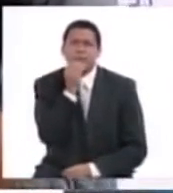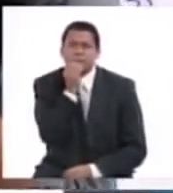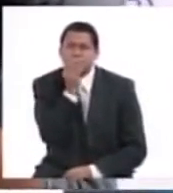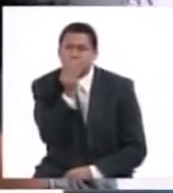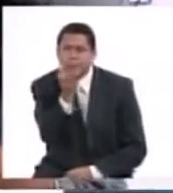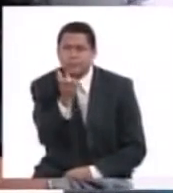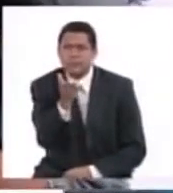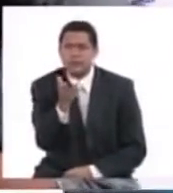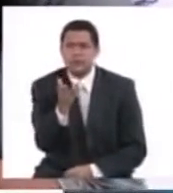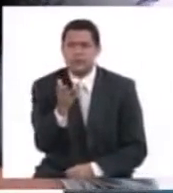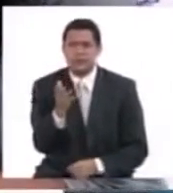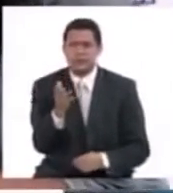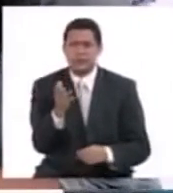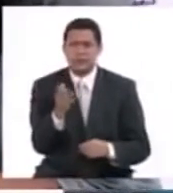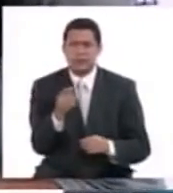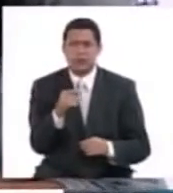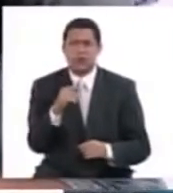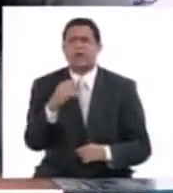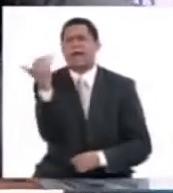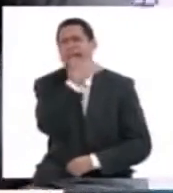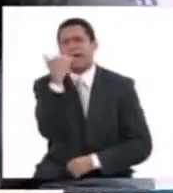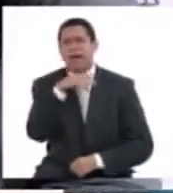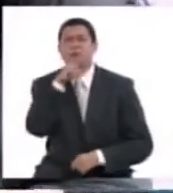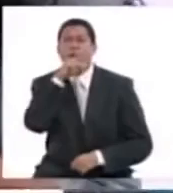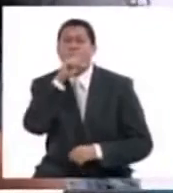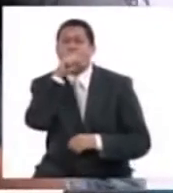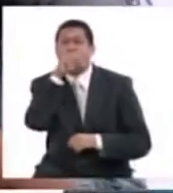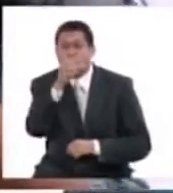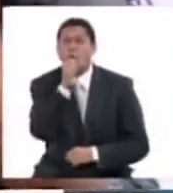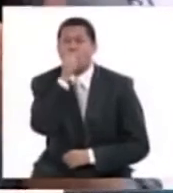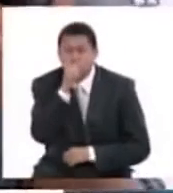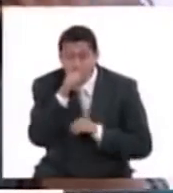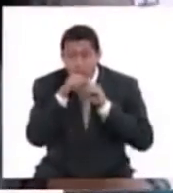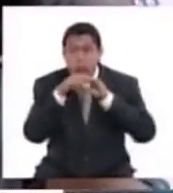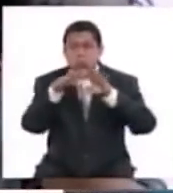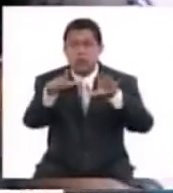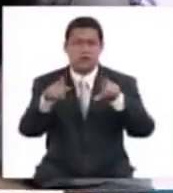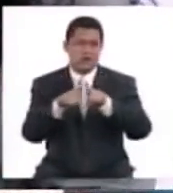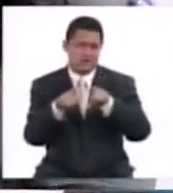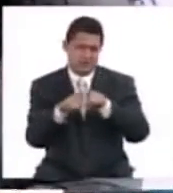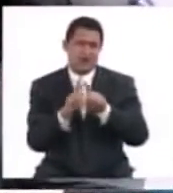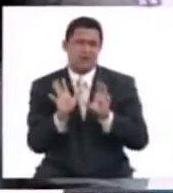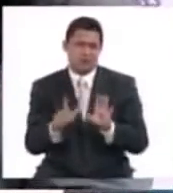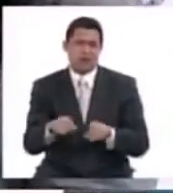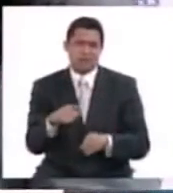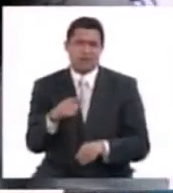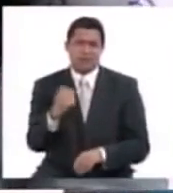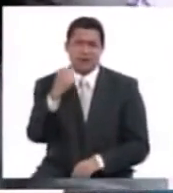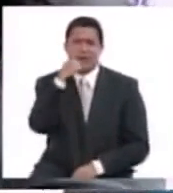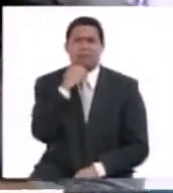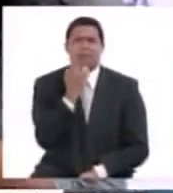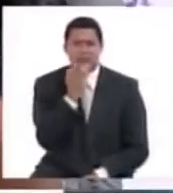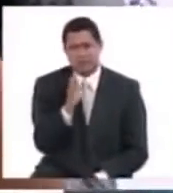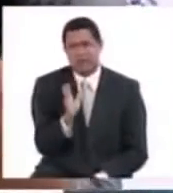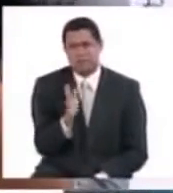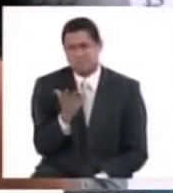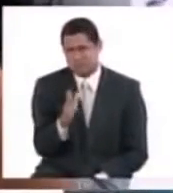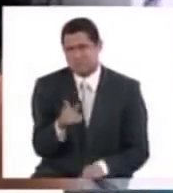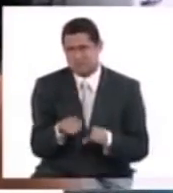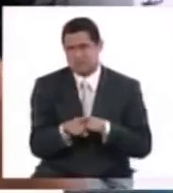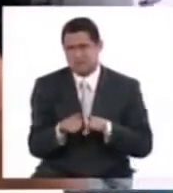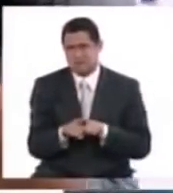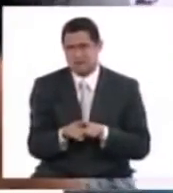saliva que salen cuando uno ríe, habla o tose. Algo similar pasa también con difteria. Y